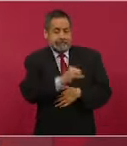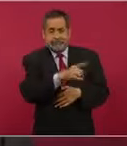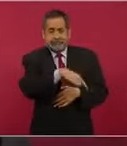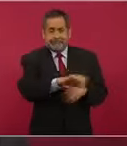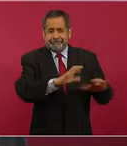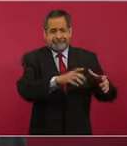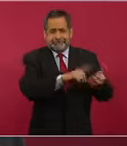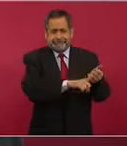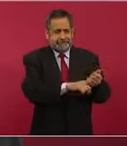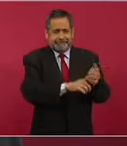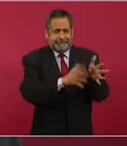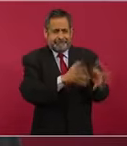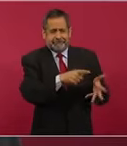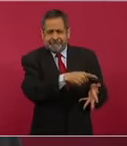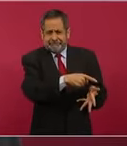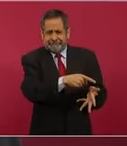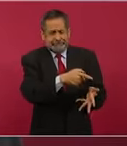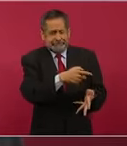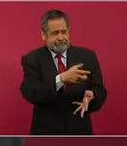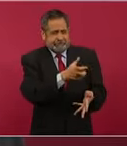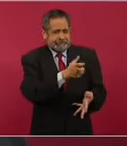conservadurismo.